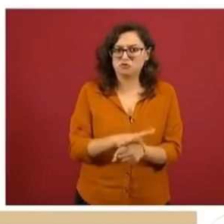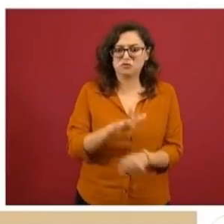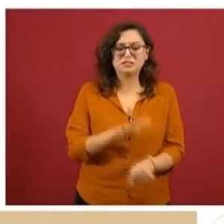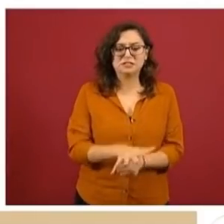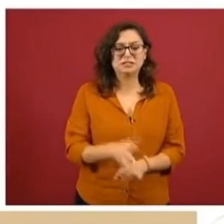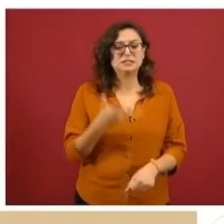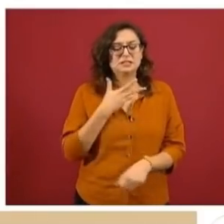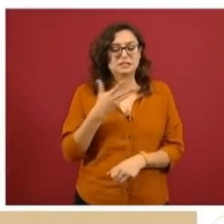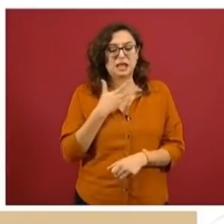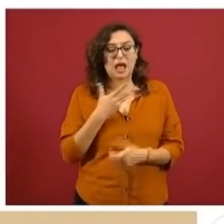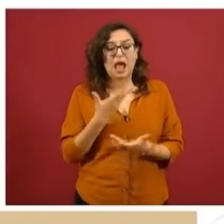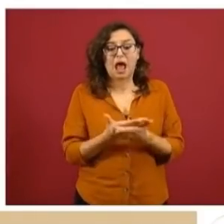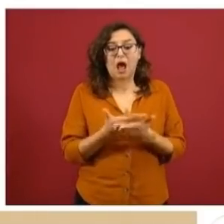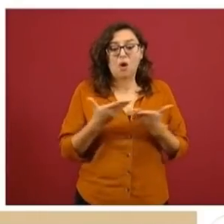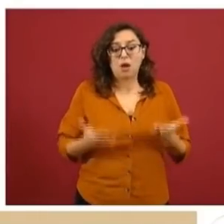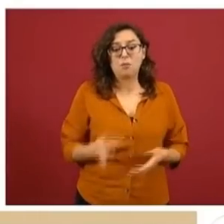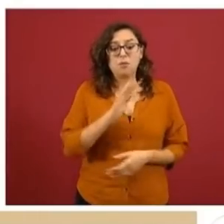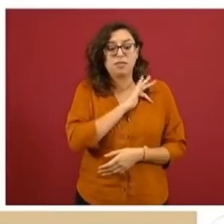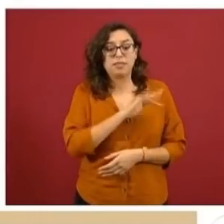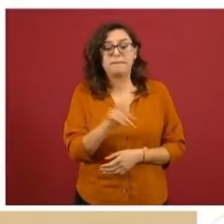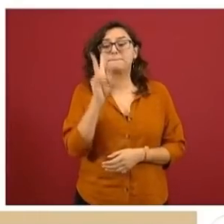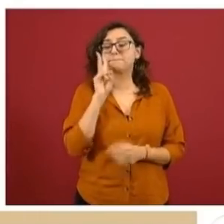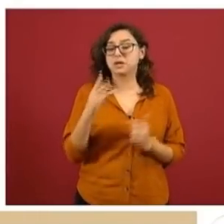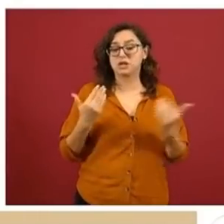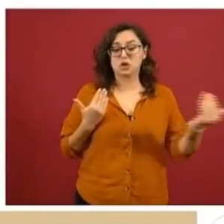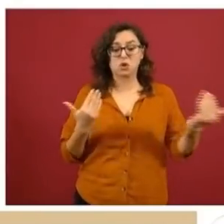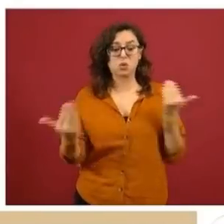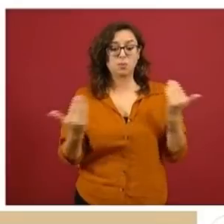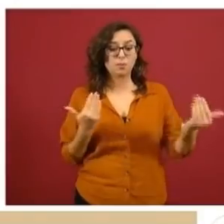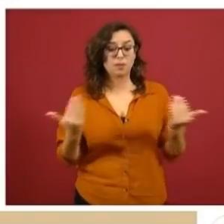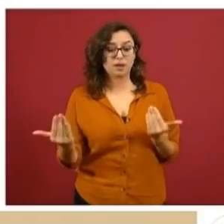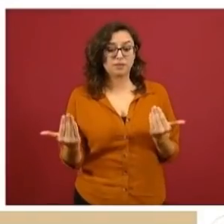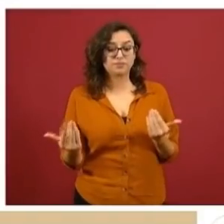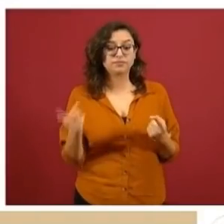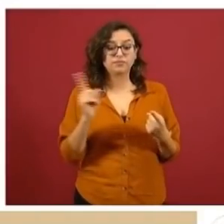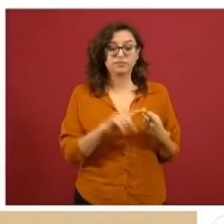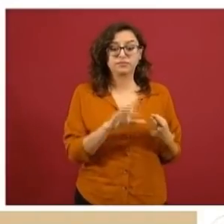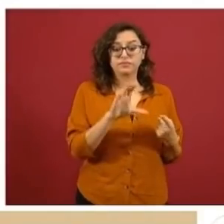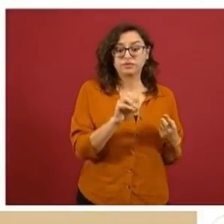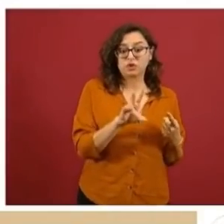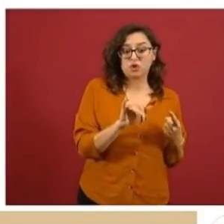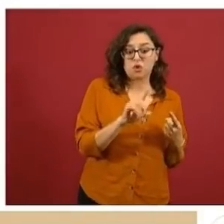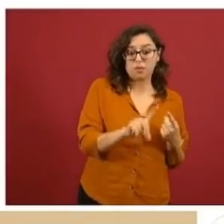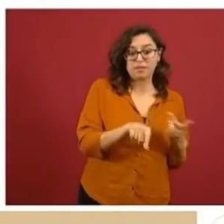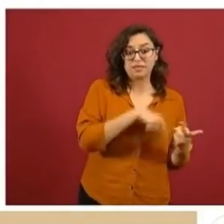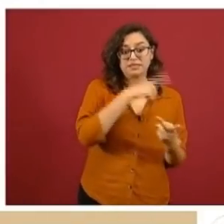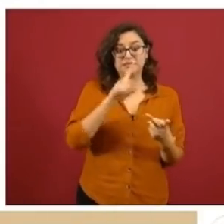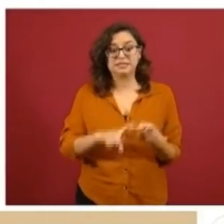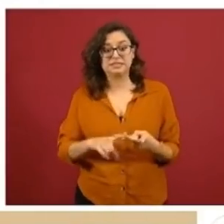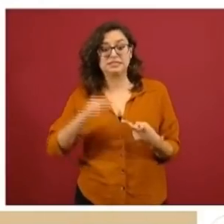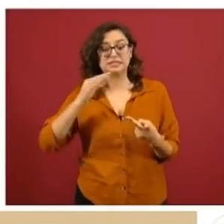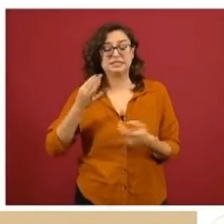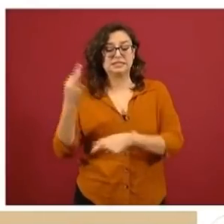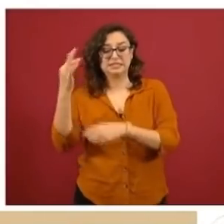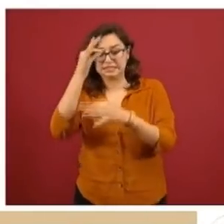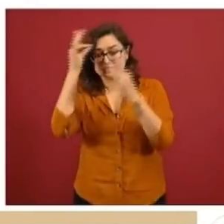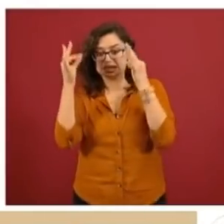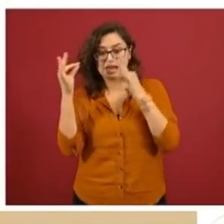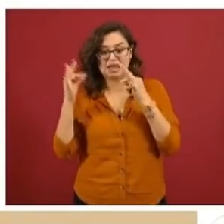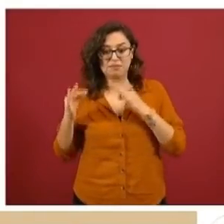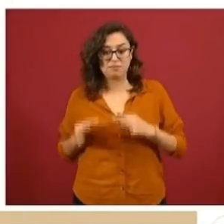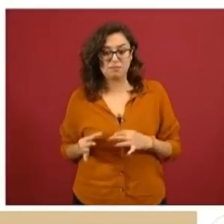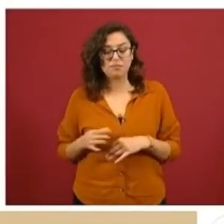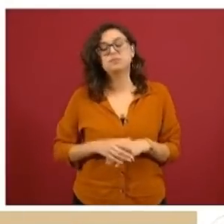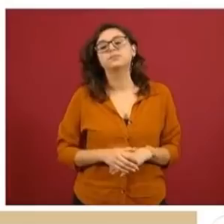las curvas comparativas de lo que pasó con COVID y con sarampión. En sarampión